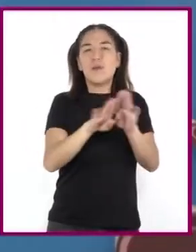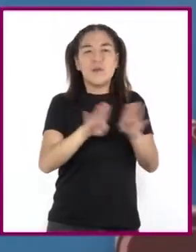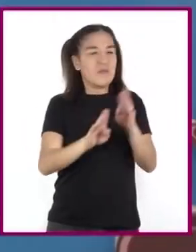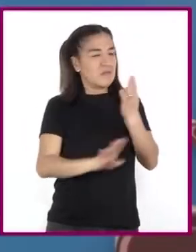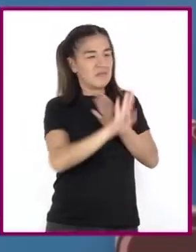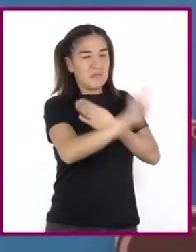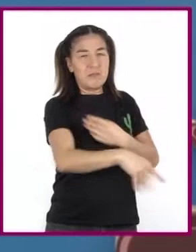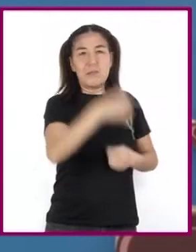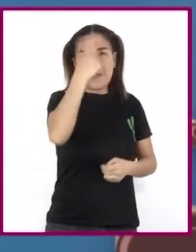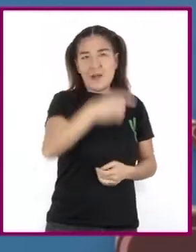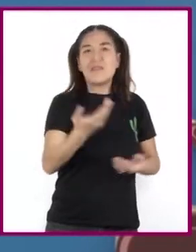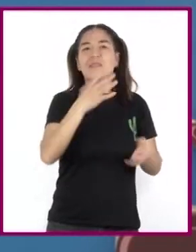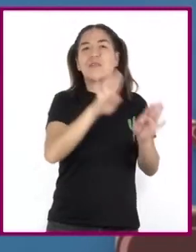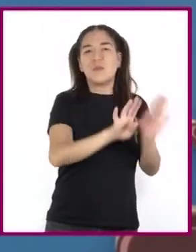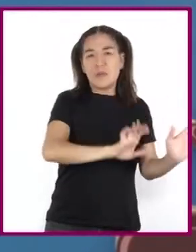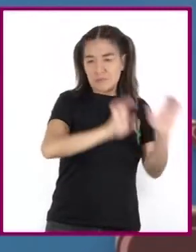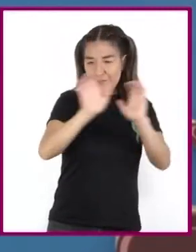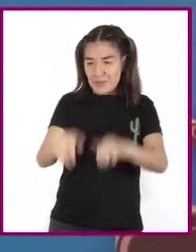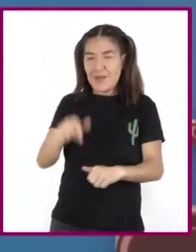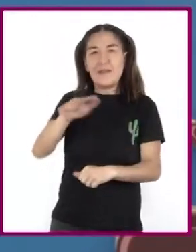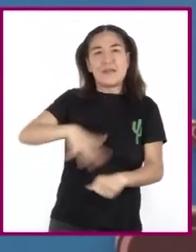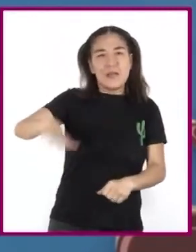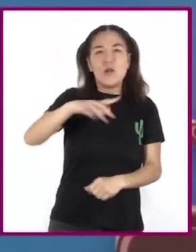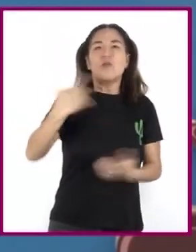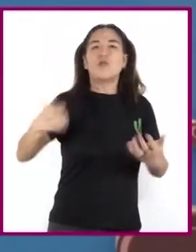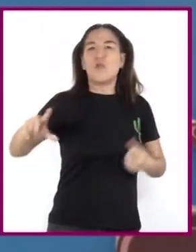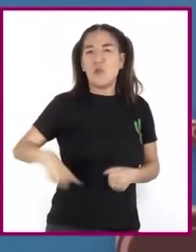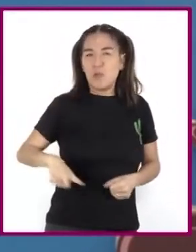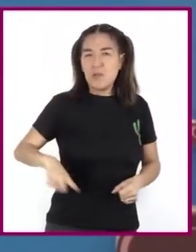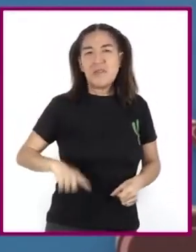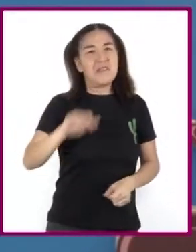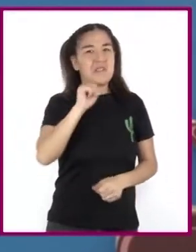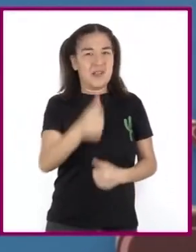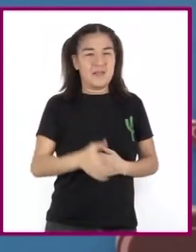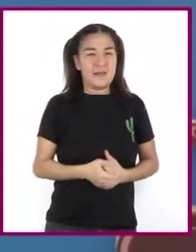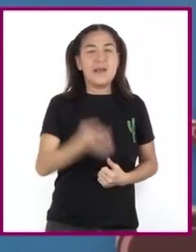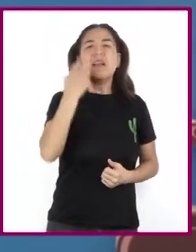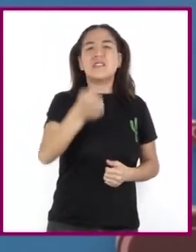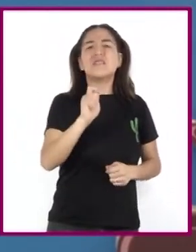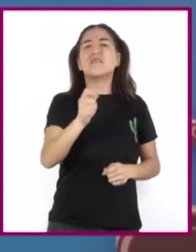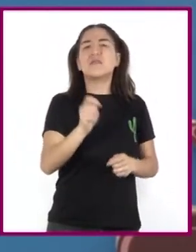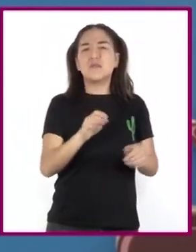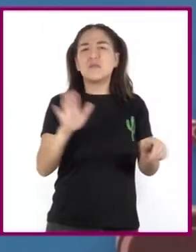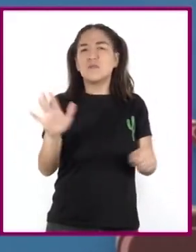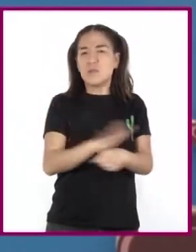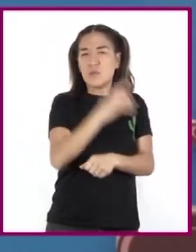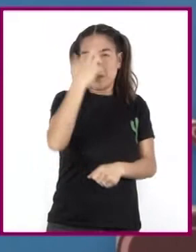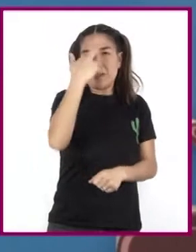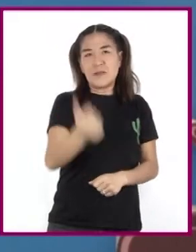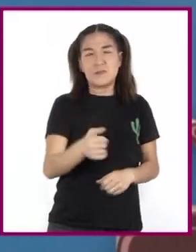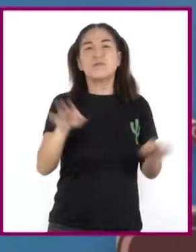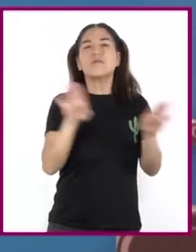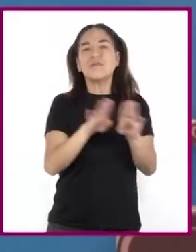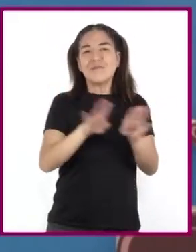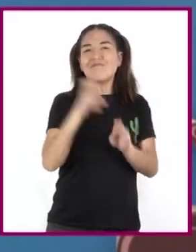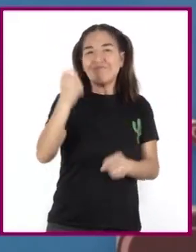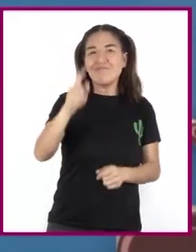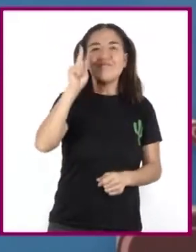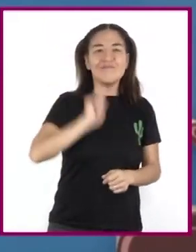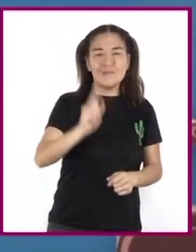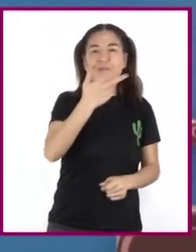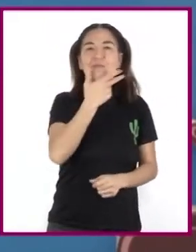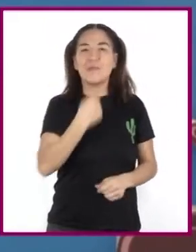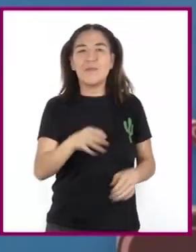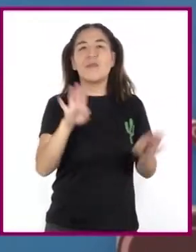realizar tareas relacionadas con la vida pública. Esta desigualdad se debe a que se ha atribuido a mujeres y